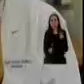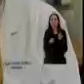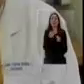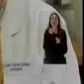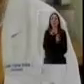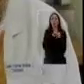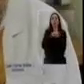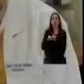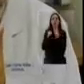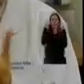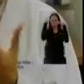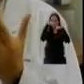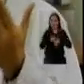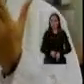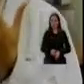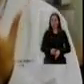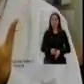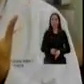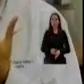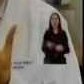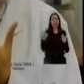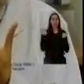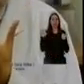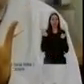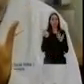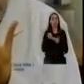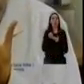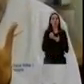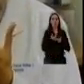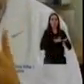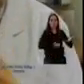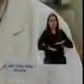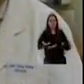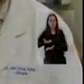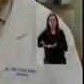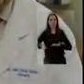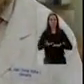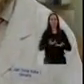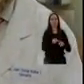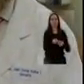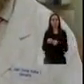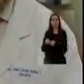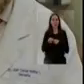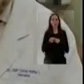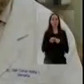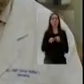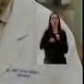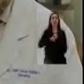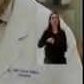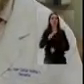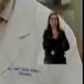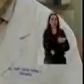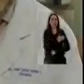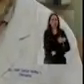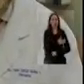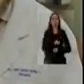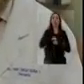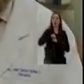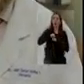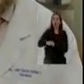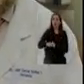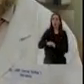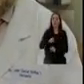rol antidepresivo. Es sociabilizante. Es antihipertensivo.